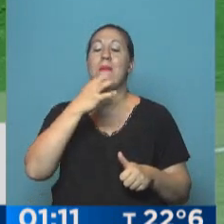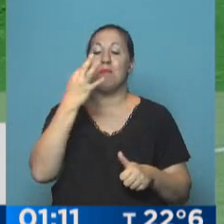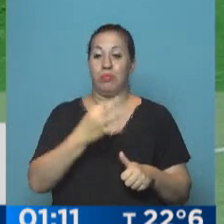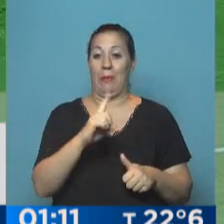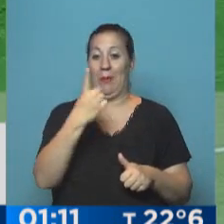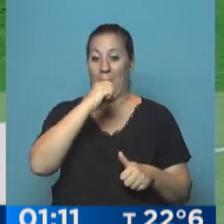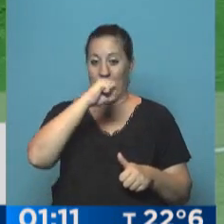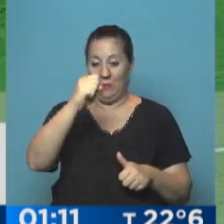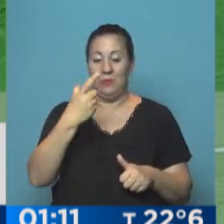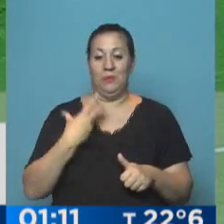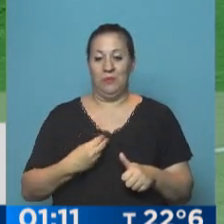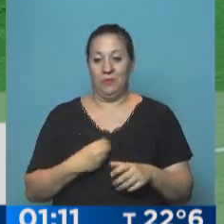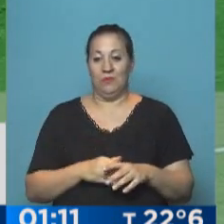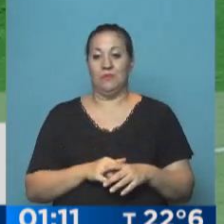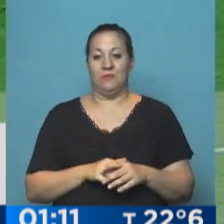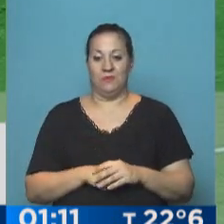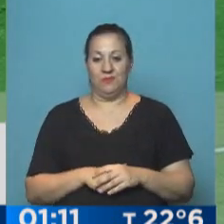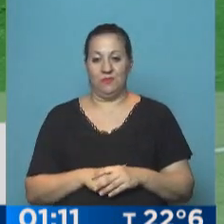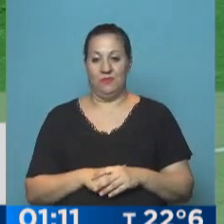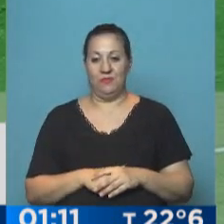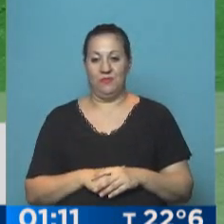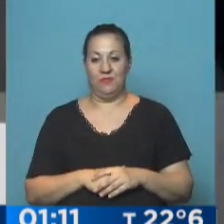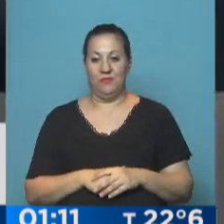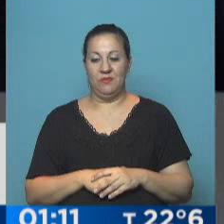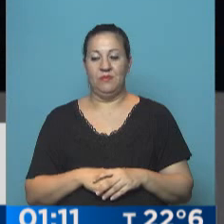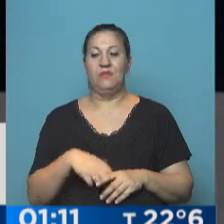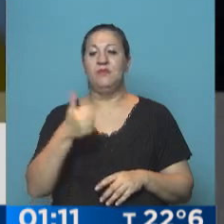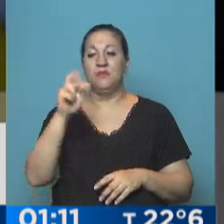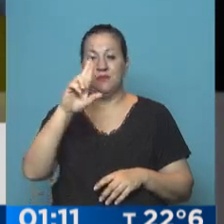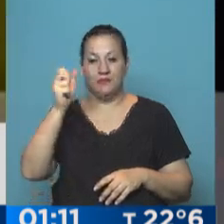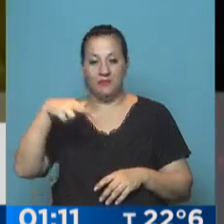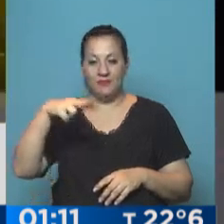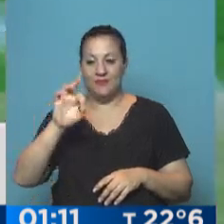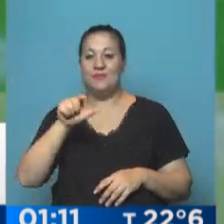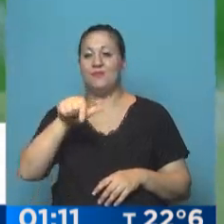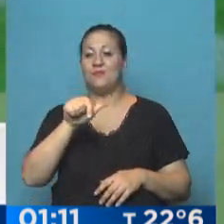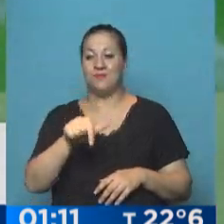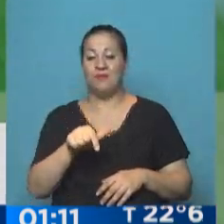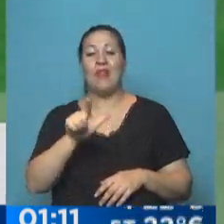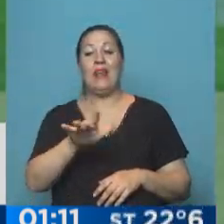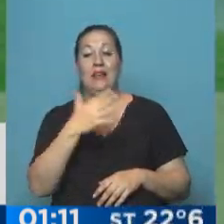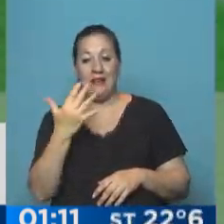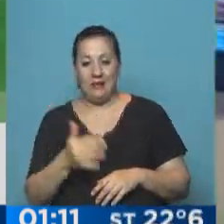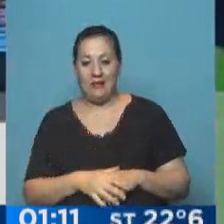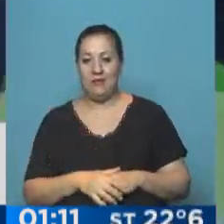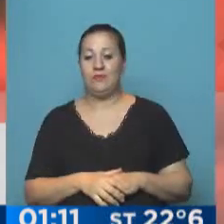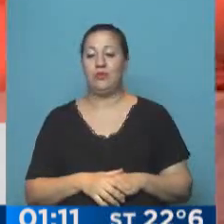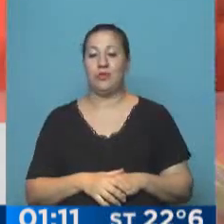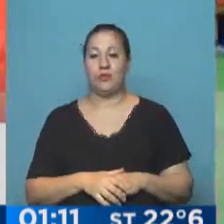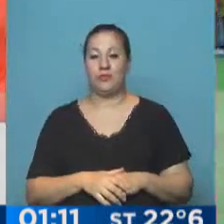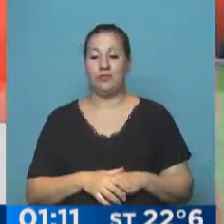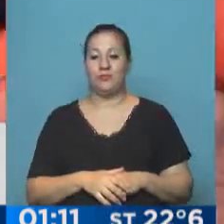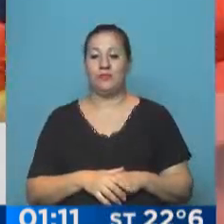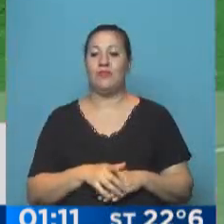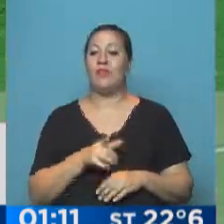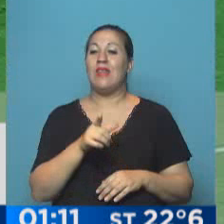Huracán. Una definición que lo iba a tener Arano, convertir el quinto, si es que le tocaba ejecutar. ¿No? Bueno, no llegó directamente. Este sí,